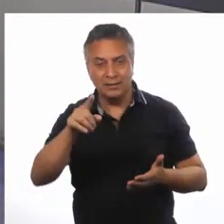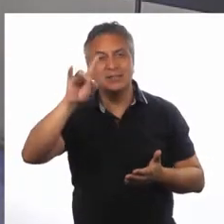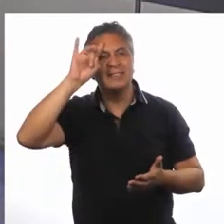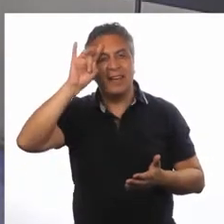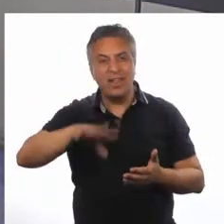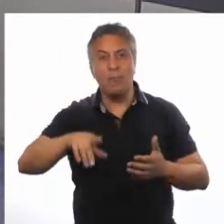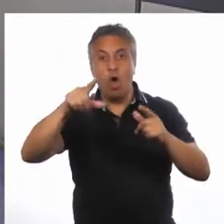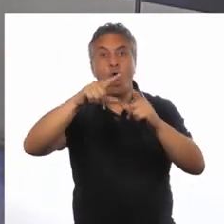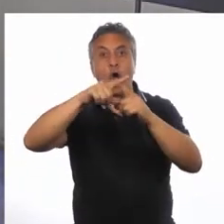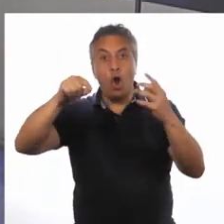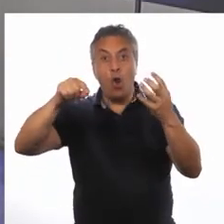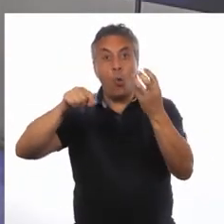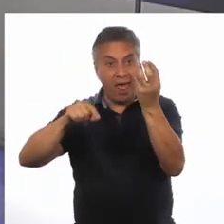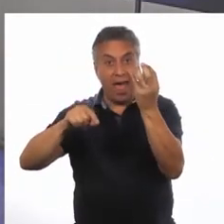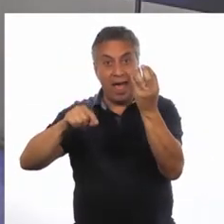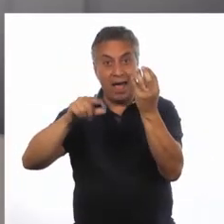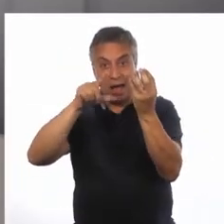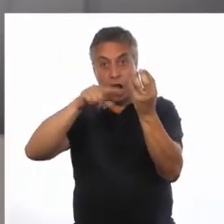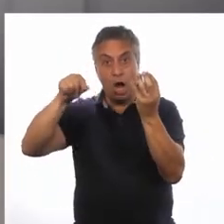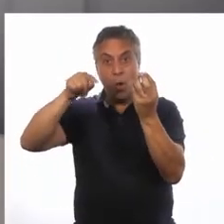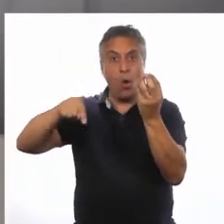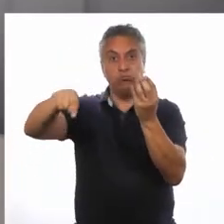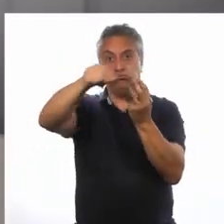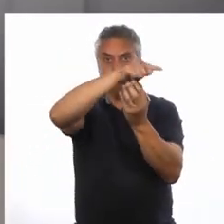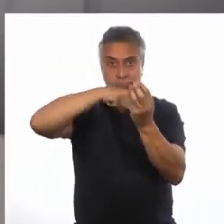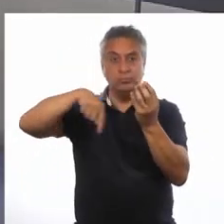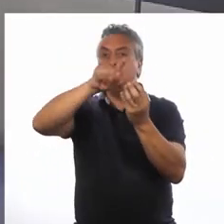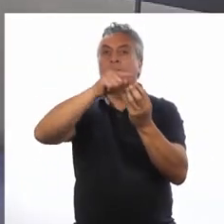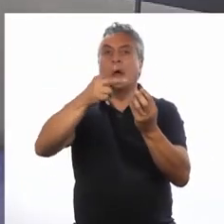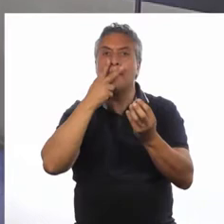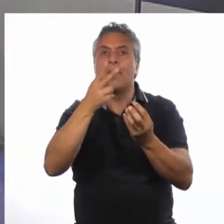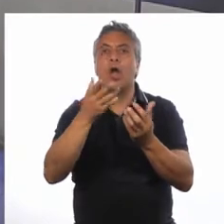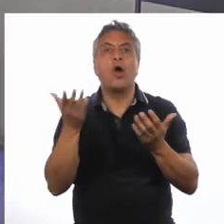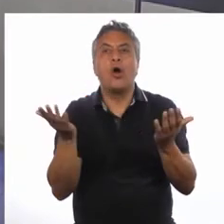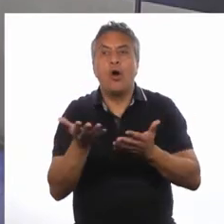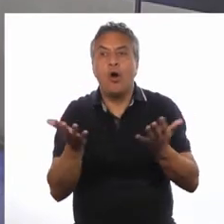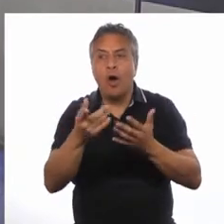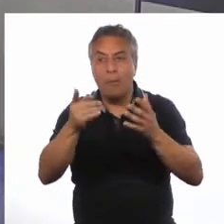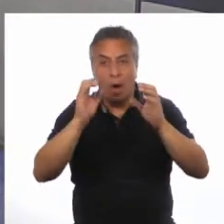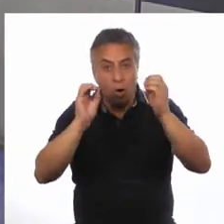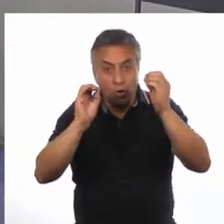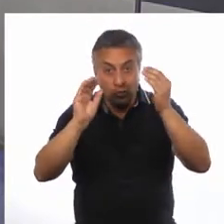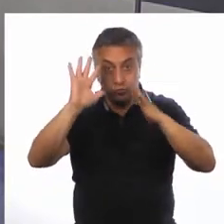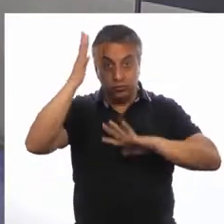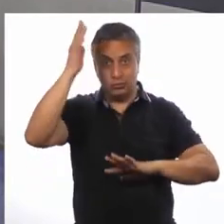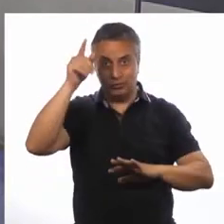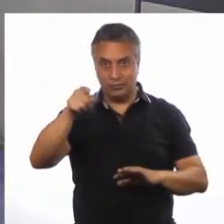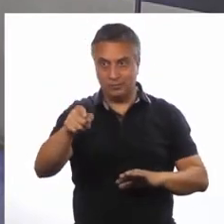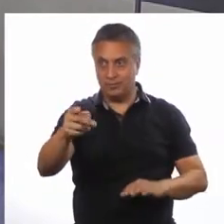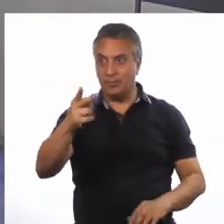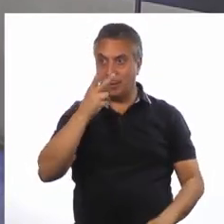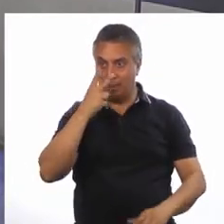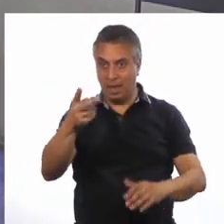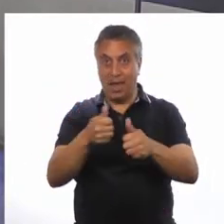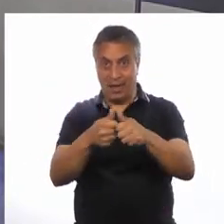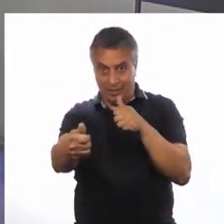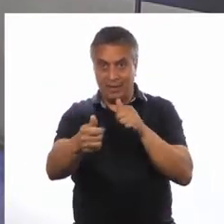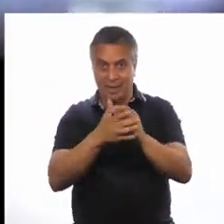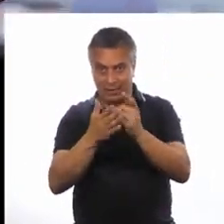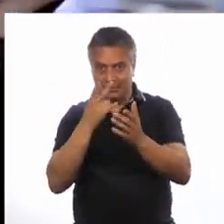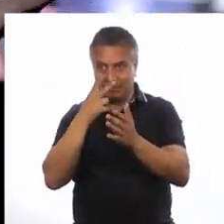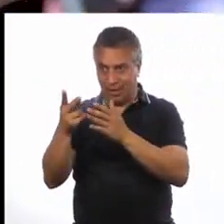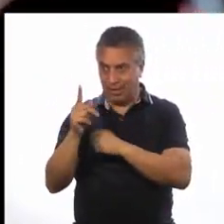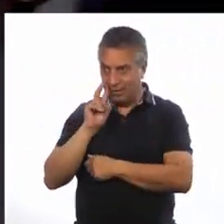la Tierra, pero lo que yo quiero que notes es cómo se ilumina nuestra Luna mientras ocurre esto. Va a estar a esta distancia y